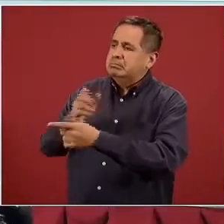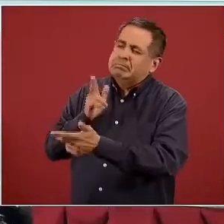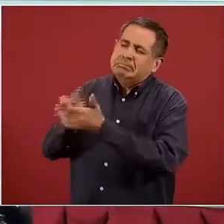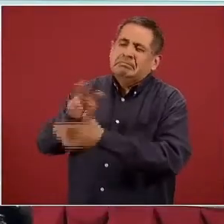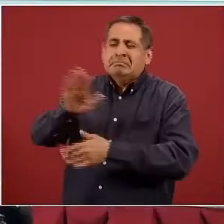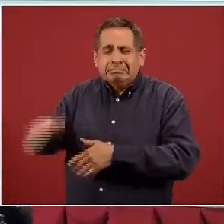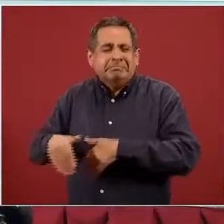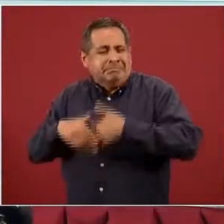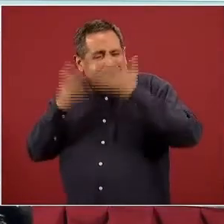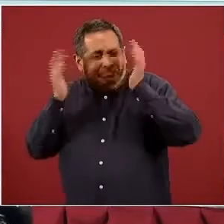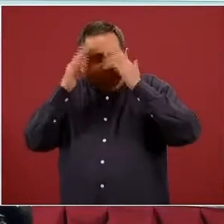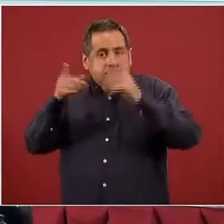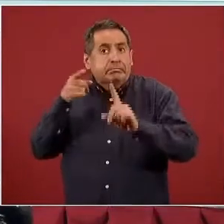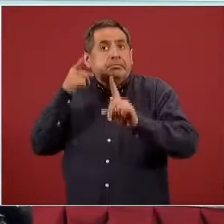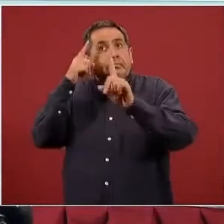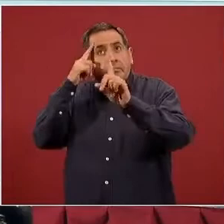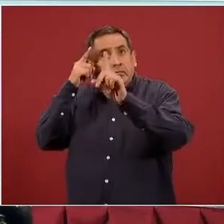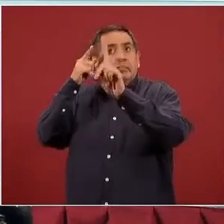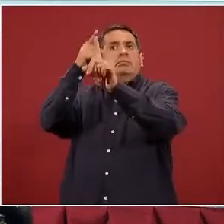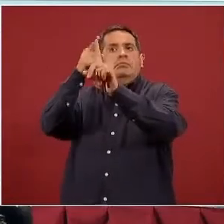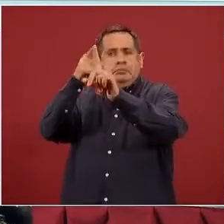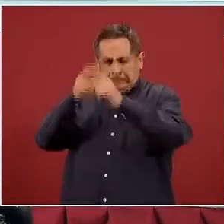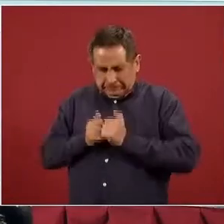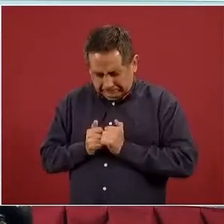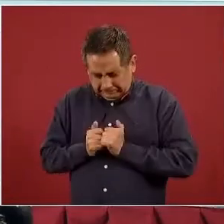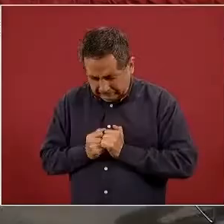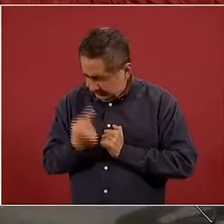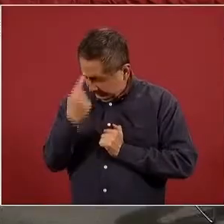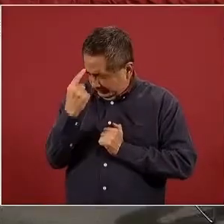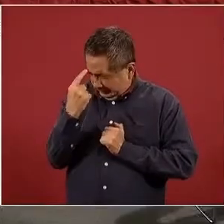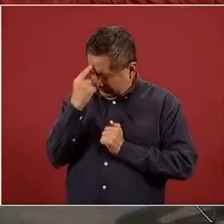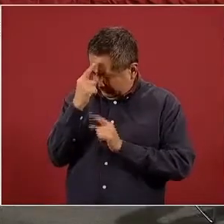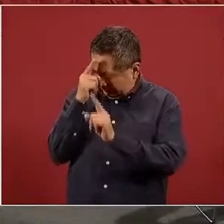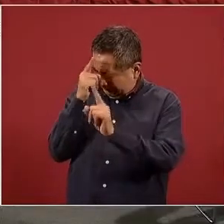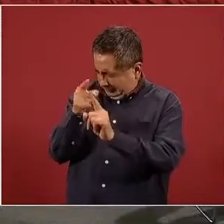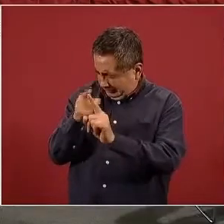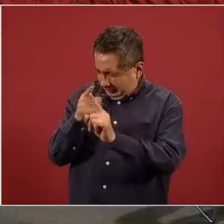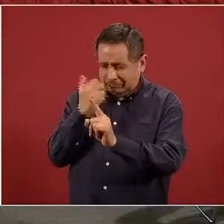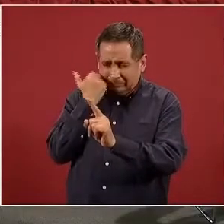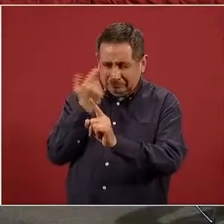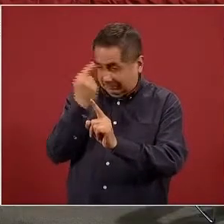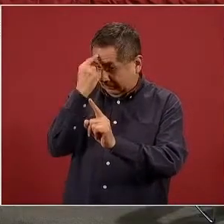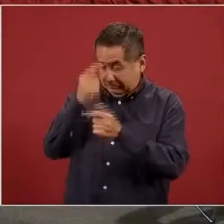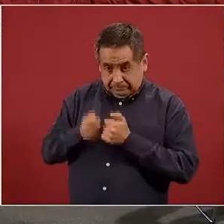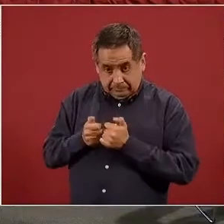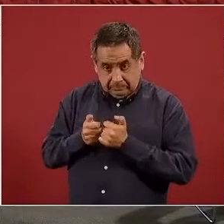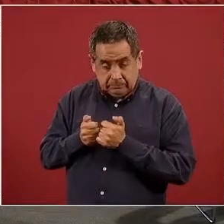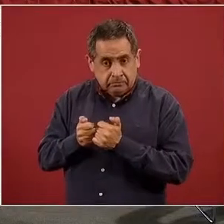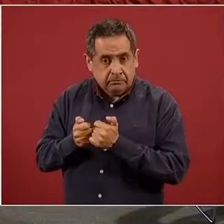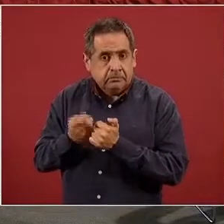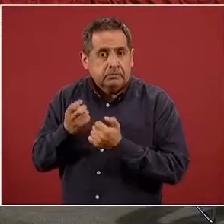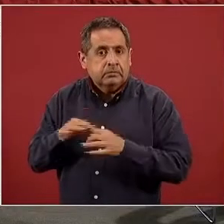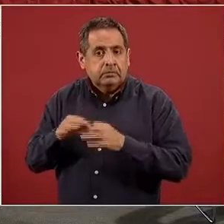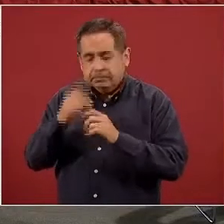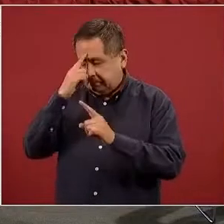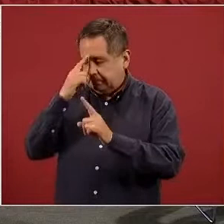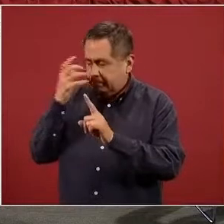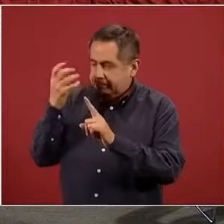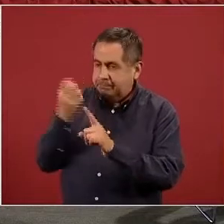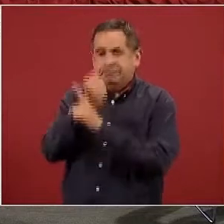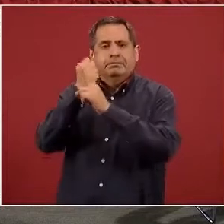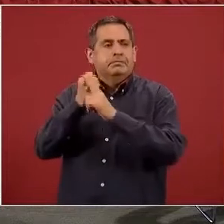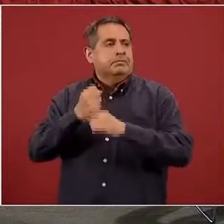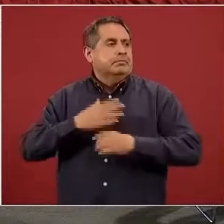generalmente pasa, ¿no? Y esto les va a generar una sensación de propósito. Una vez que llegan a la meta y la conquistan,